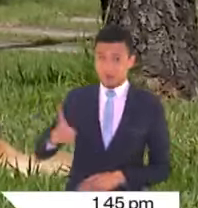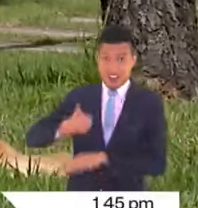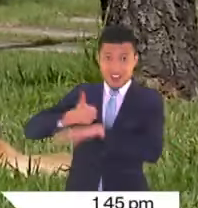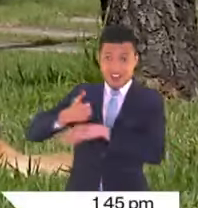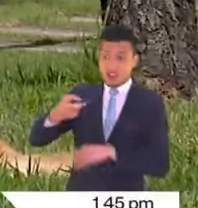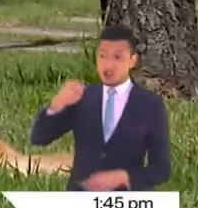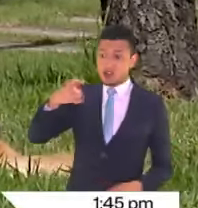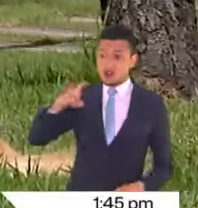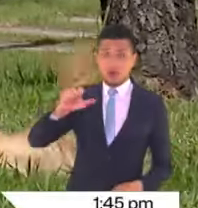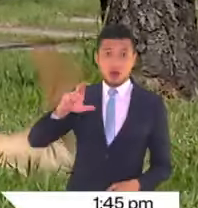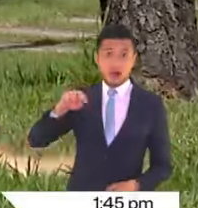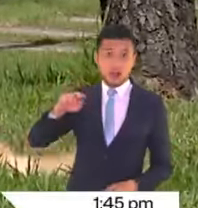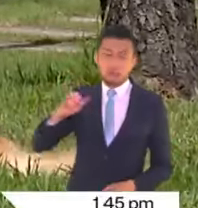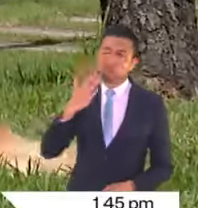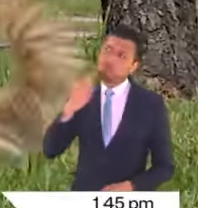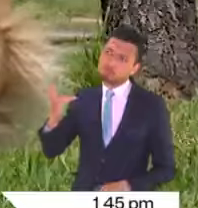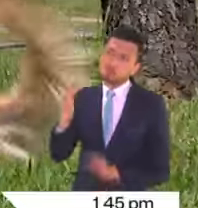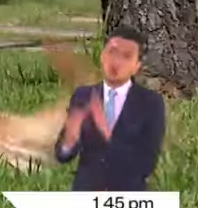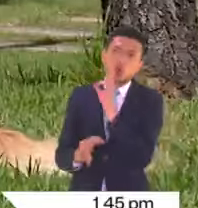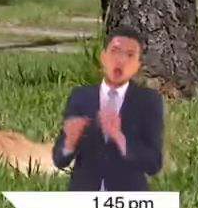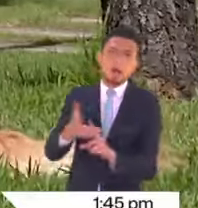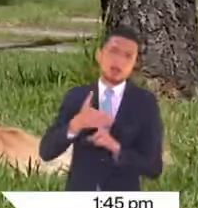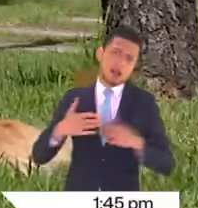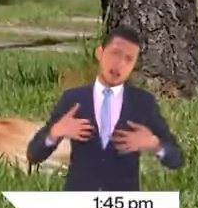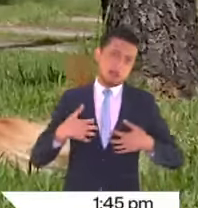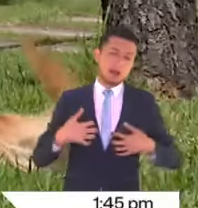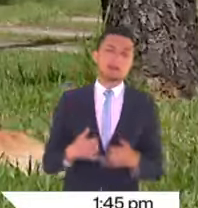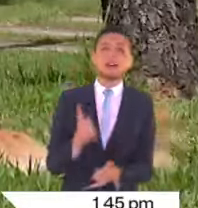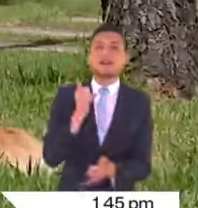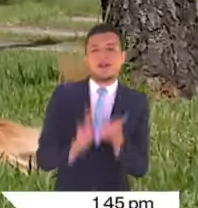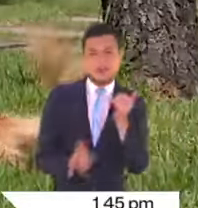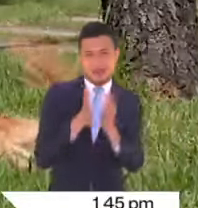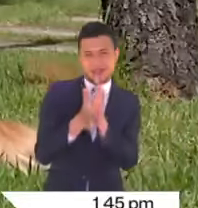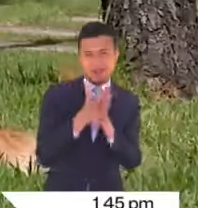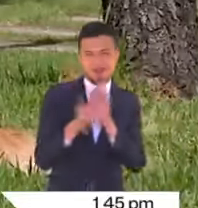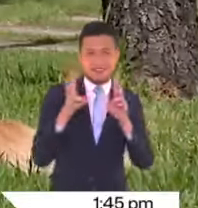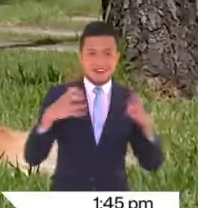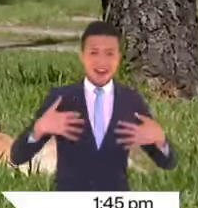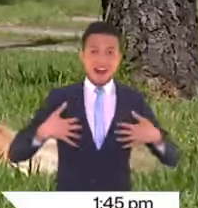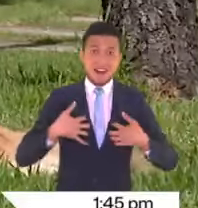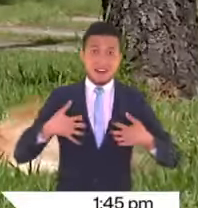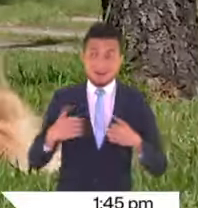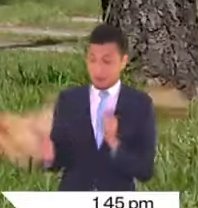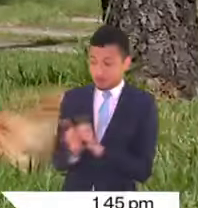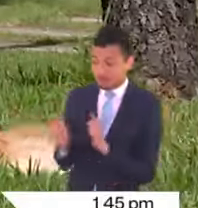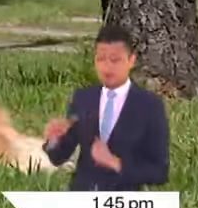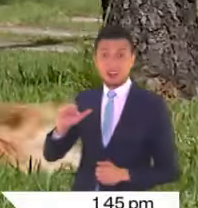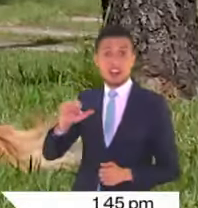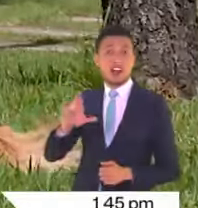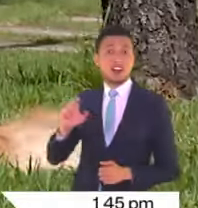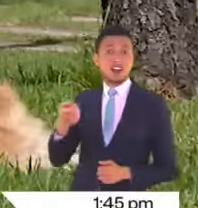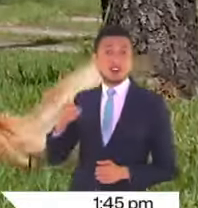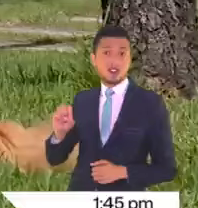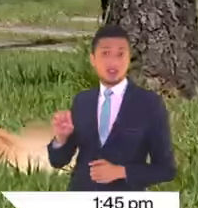en serio la protección de los animales. Eso es todo por ahora en Tu Lado Animal. Argos y yo nos despedimos y los